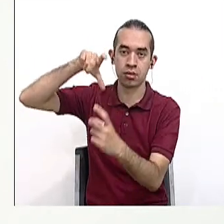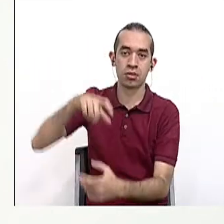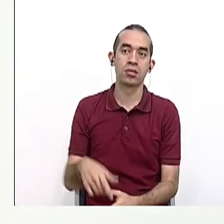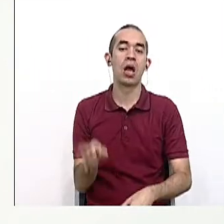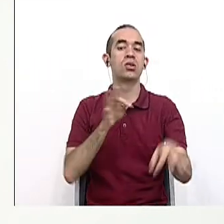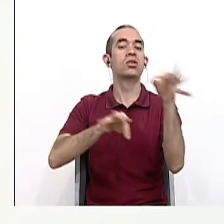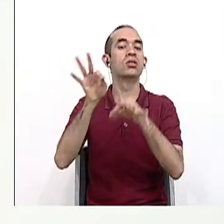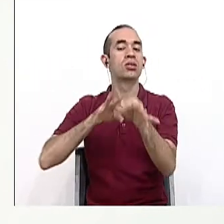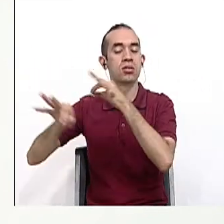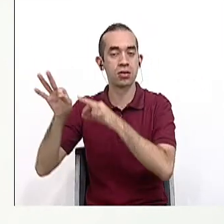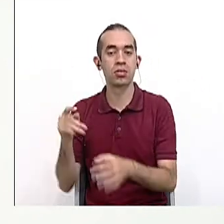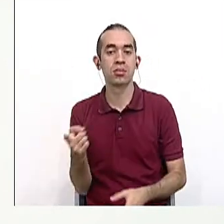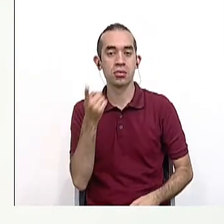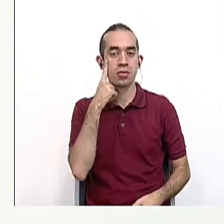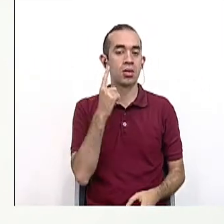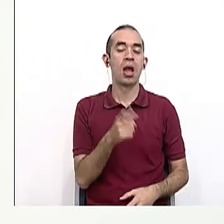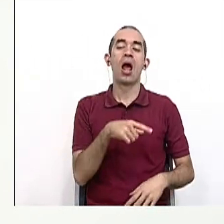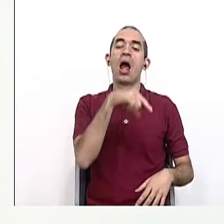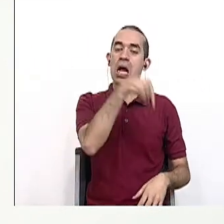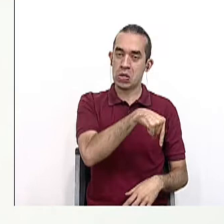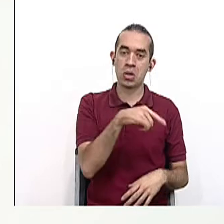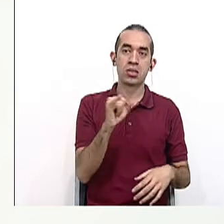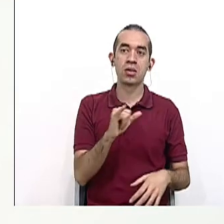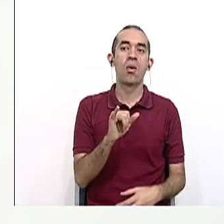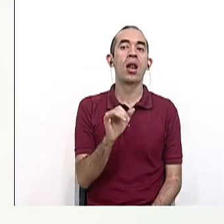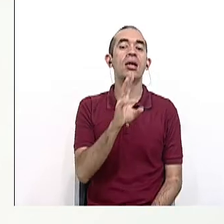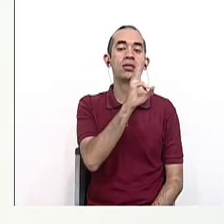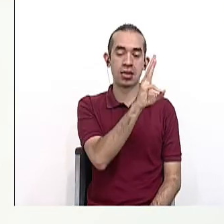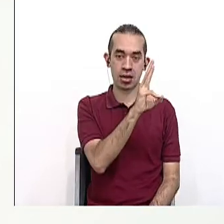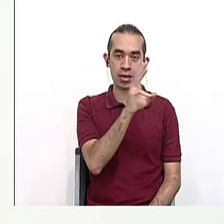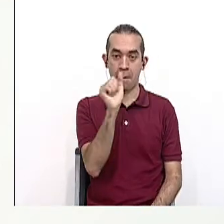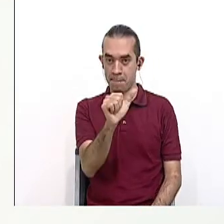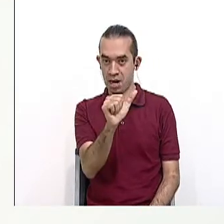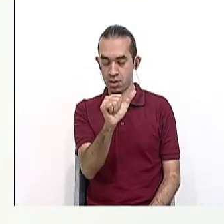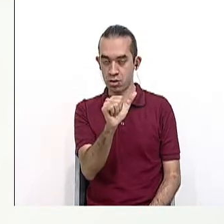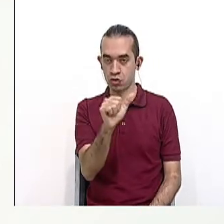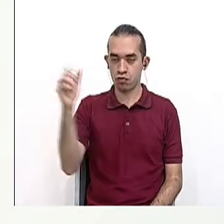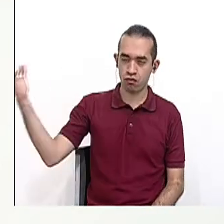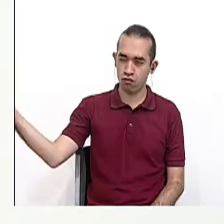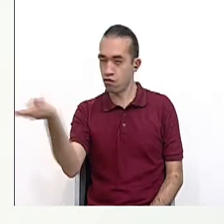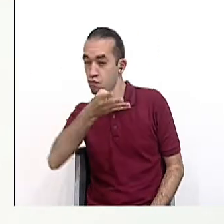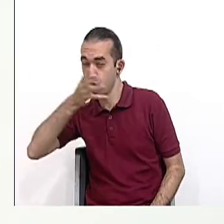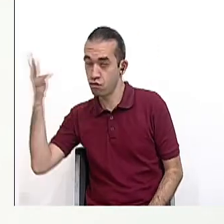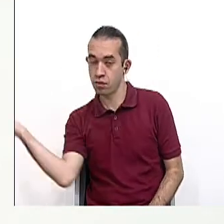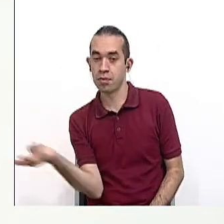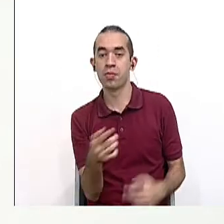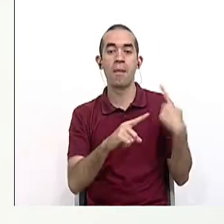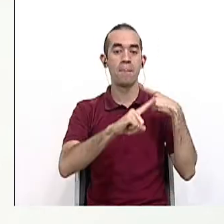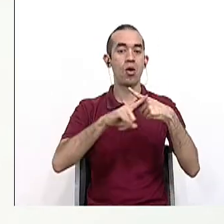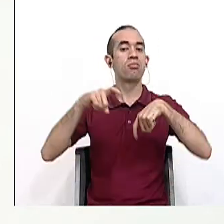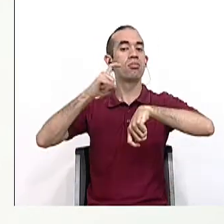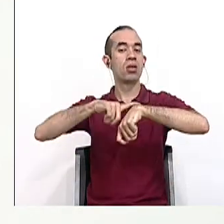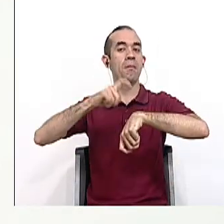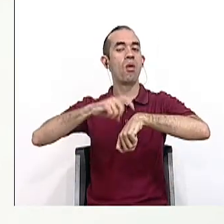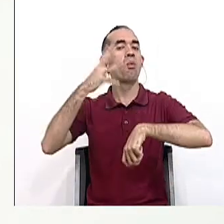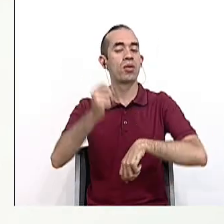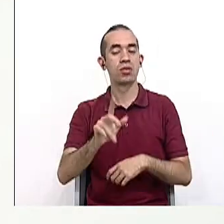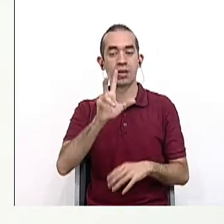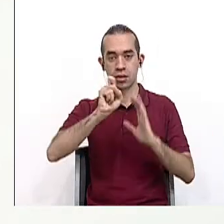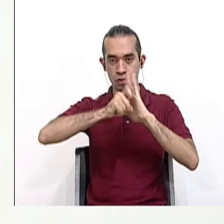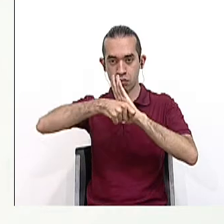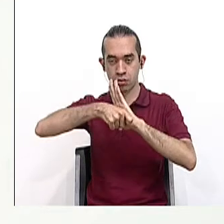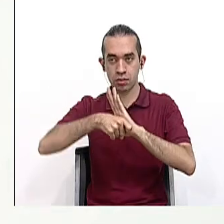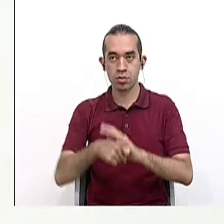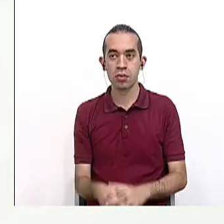nos quedaría que la carga es igual a 6 amperios, que corresponde a la intensidad de la corriente, por el tiempo que sería 3